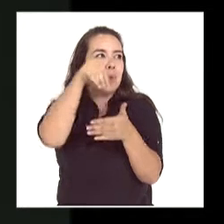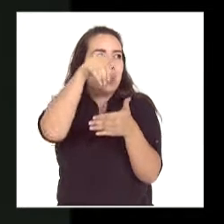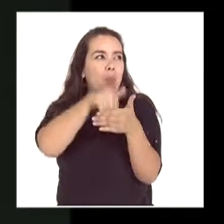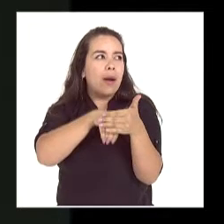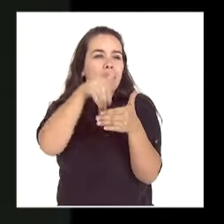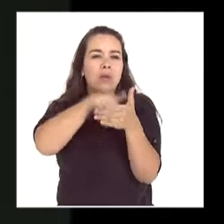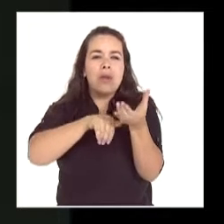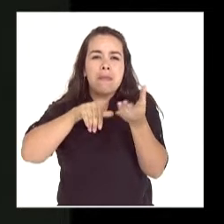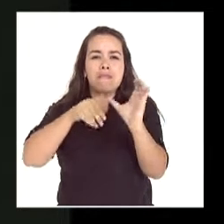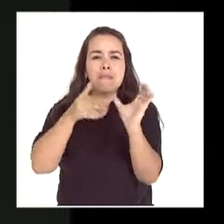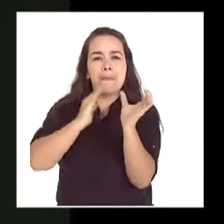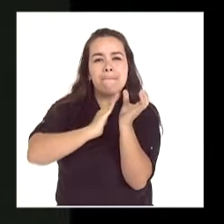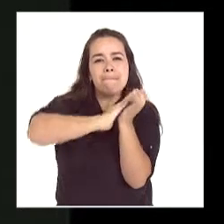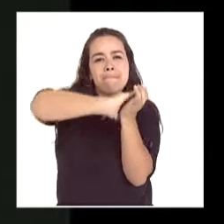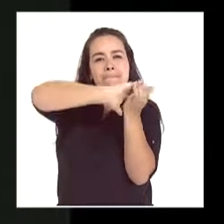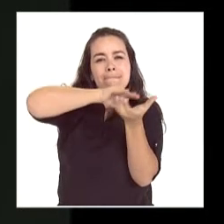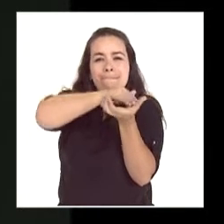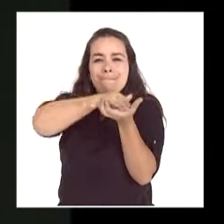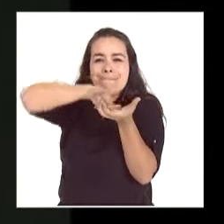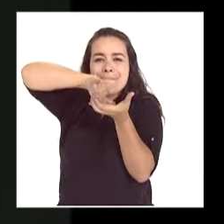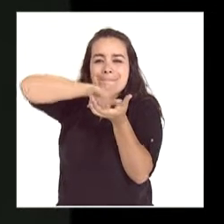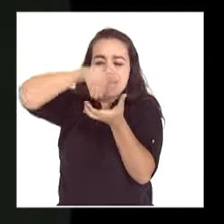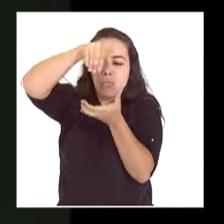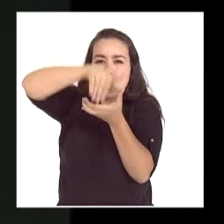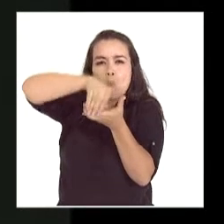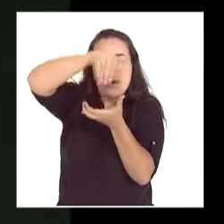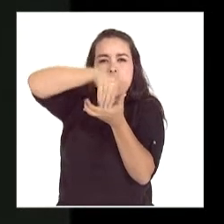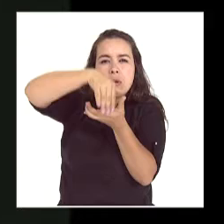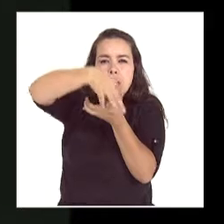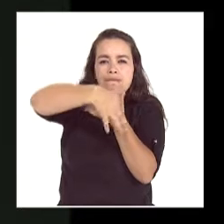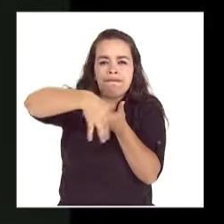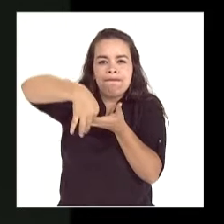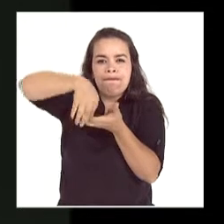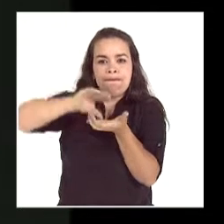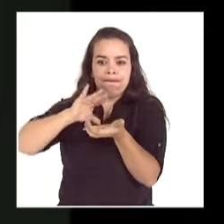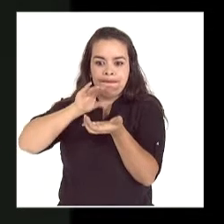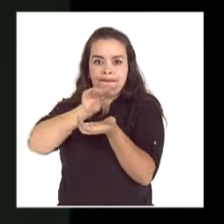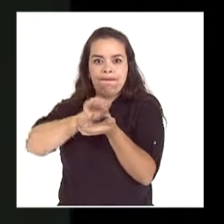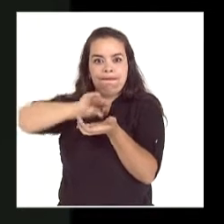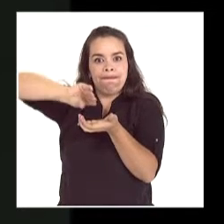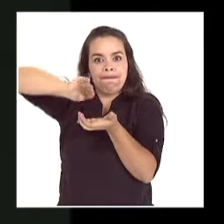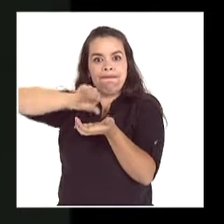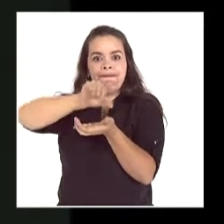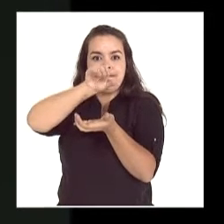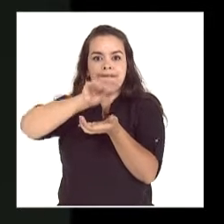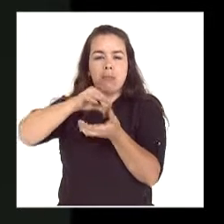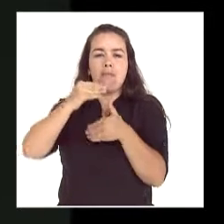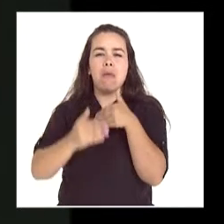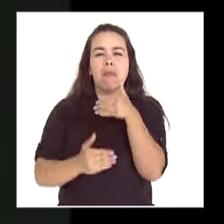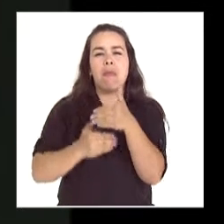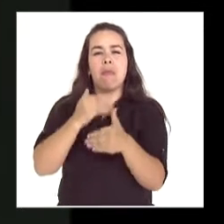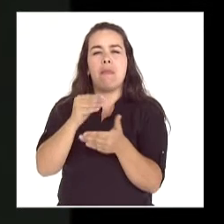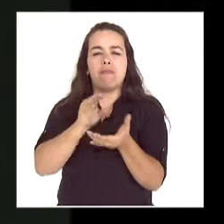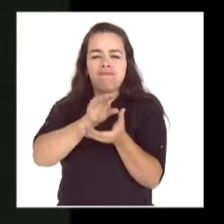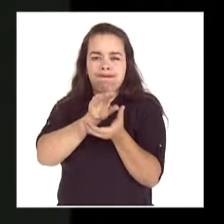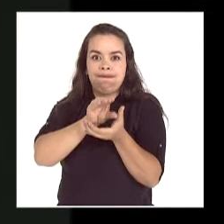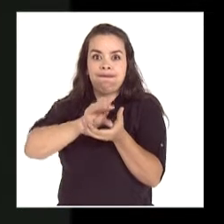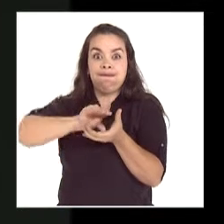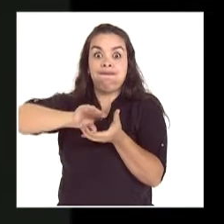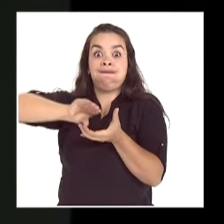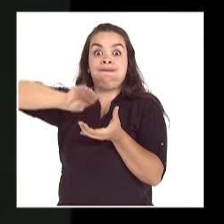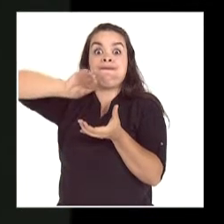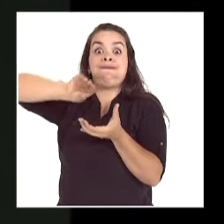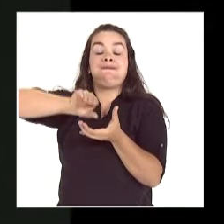recubre en la parte interna de la arteria del vaso sanguíneo y es lo que va formando la placa de aterosclerosis,